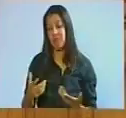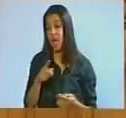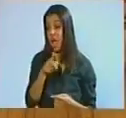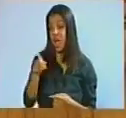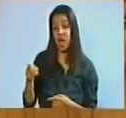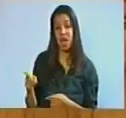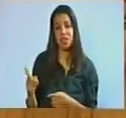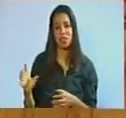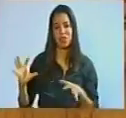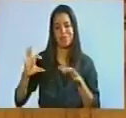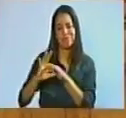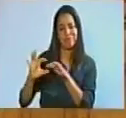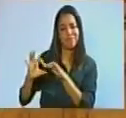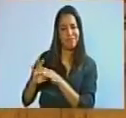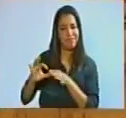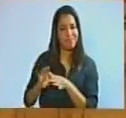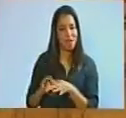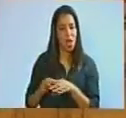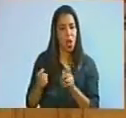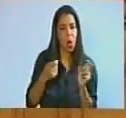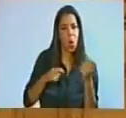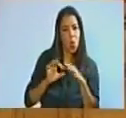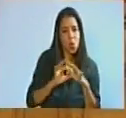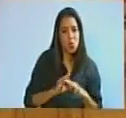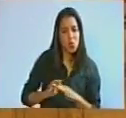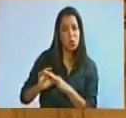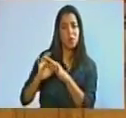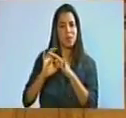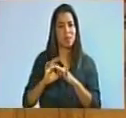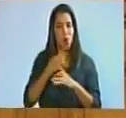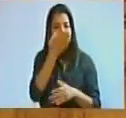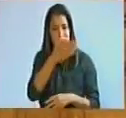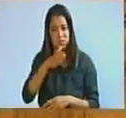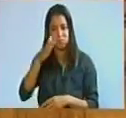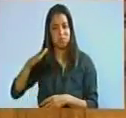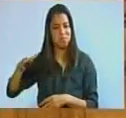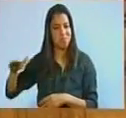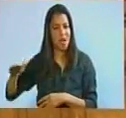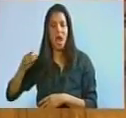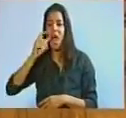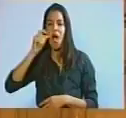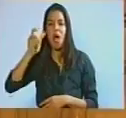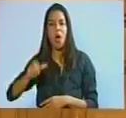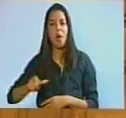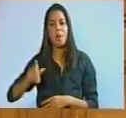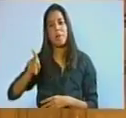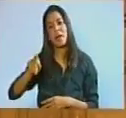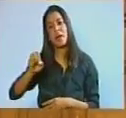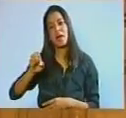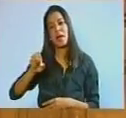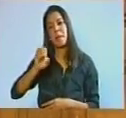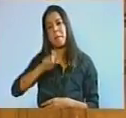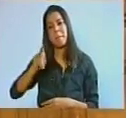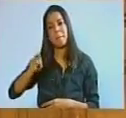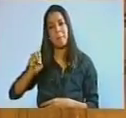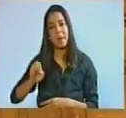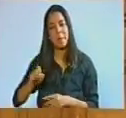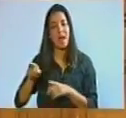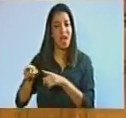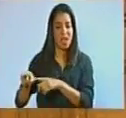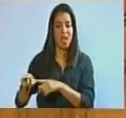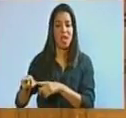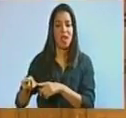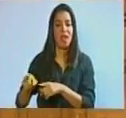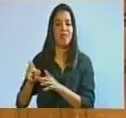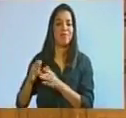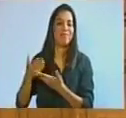Alianza para el Pacífico. Y este señor, pues, en PPK, Pedro Pablo Kuczynski, era uno de los más